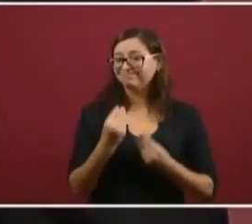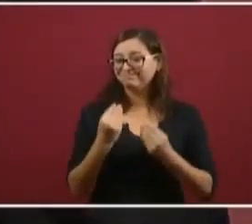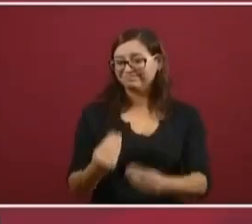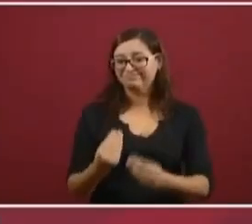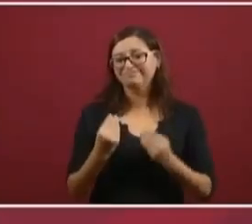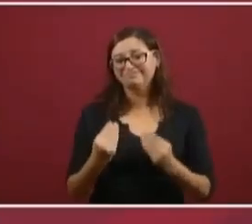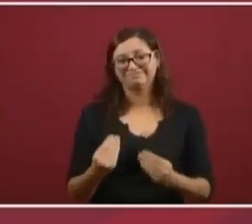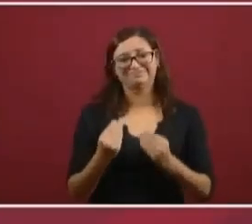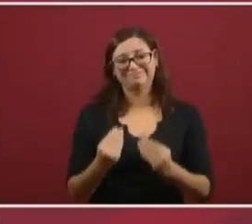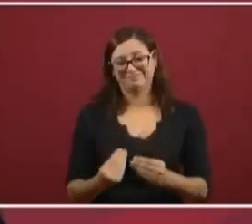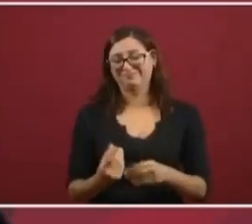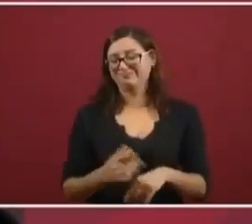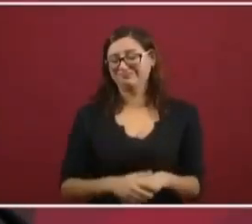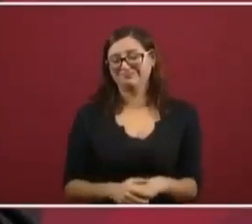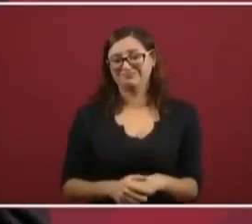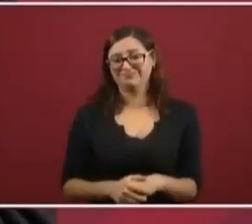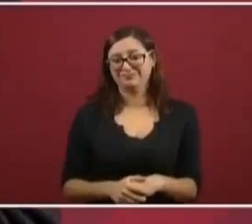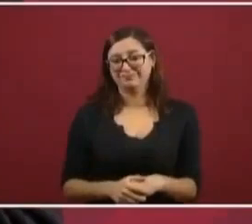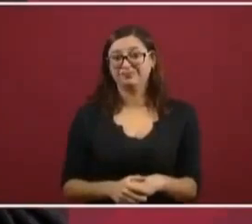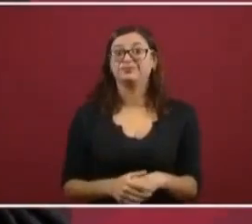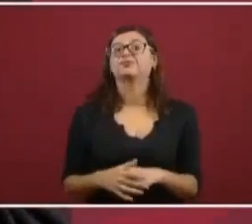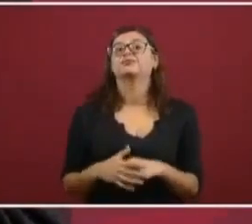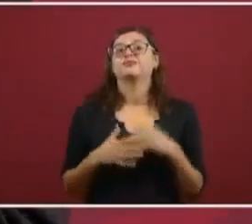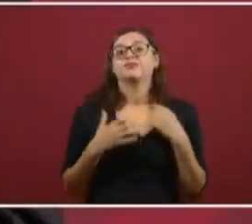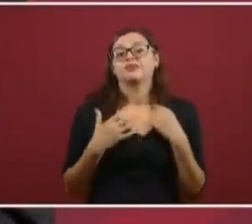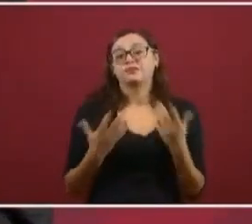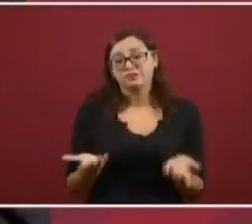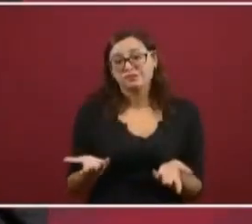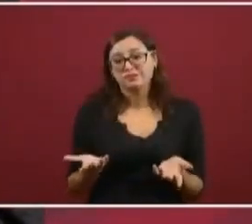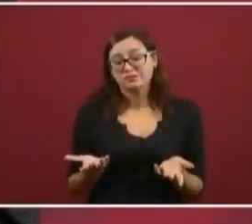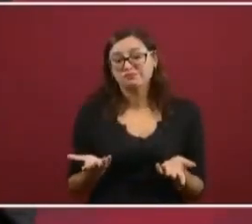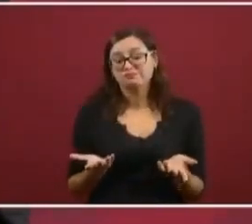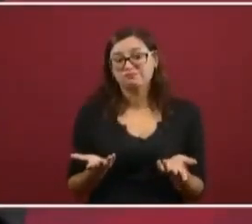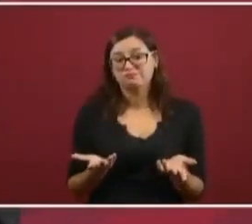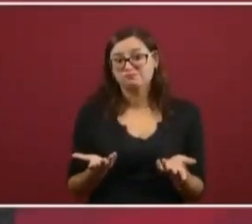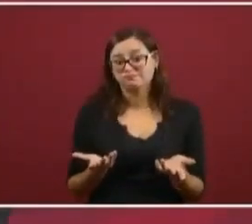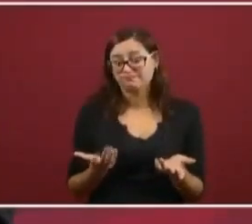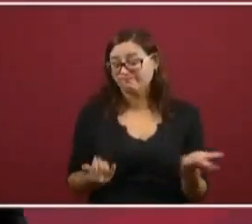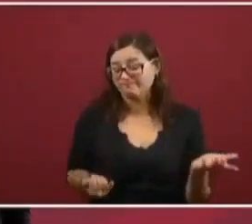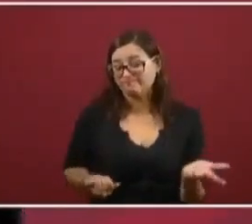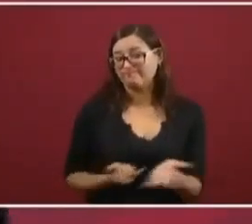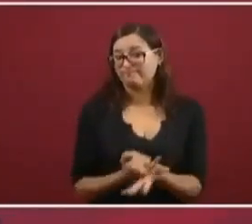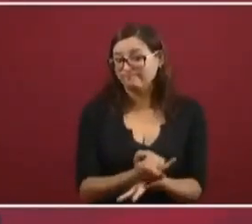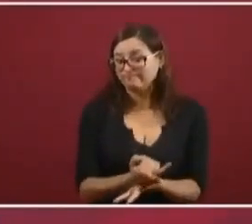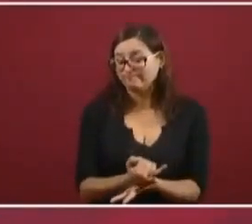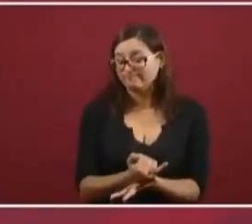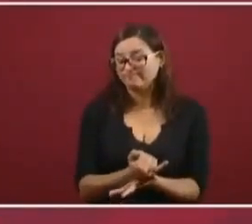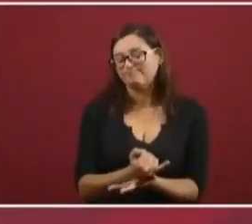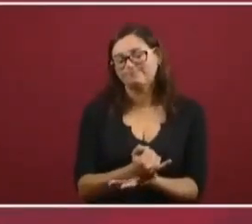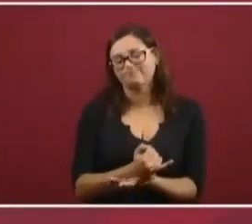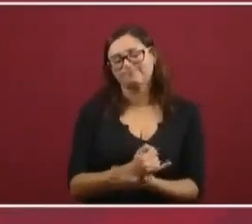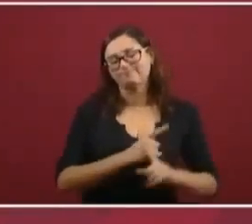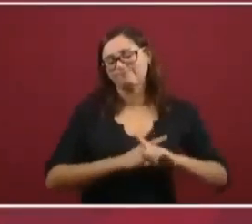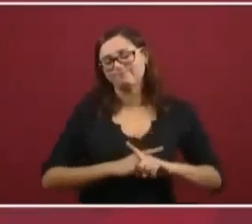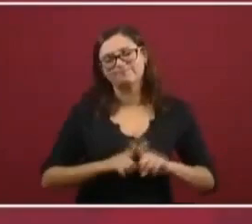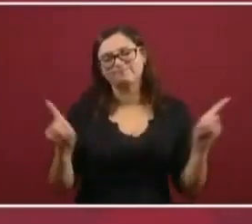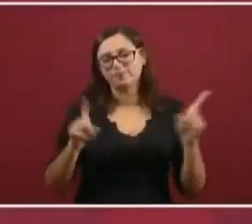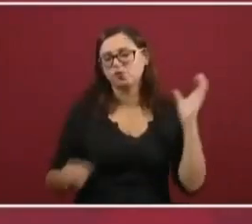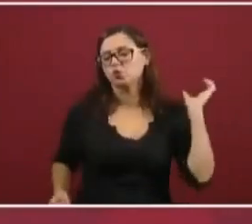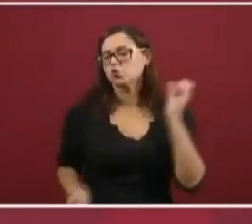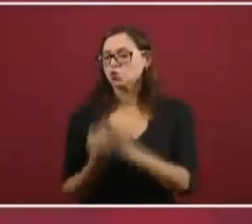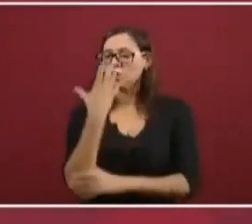corporación por eso fue muy buena la medida de crear la guardia